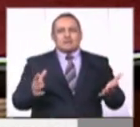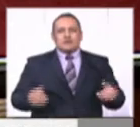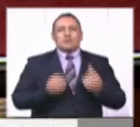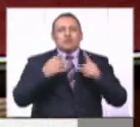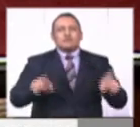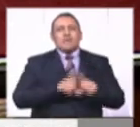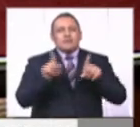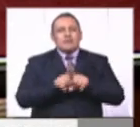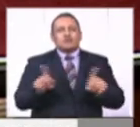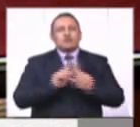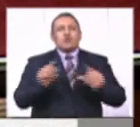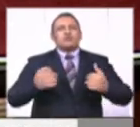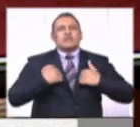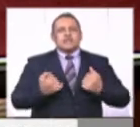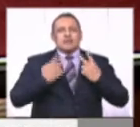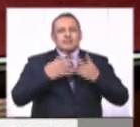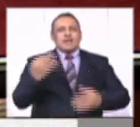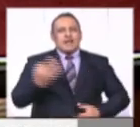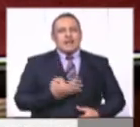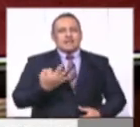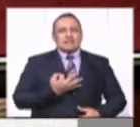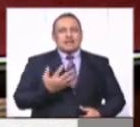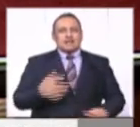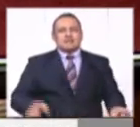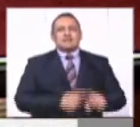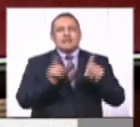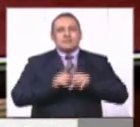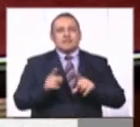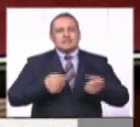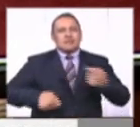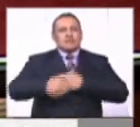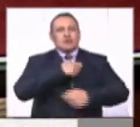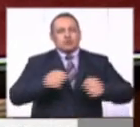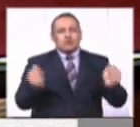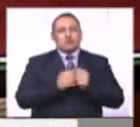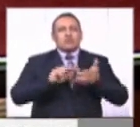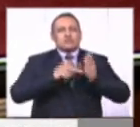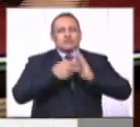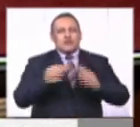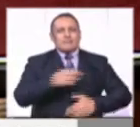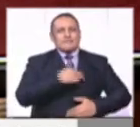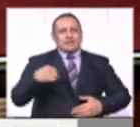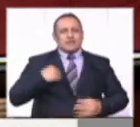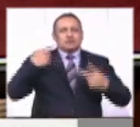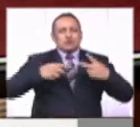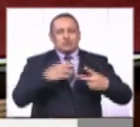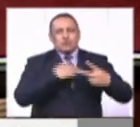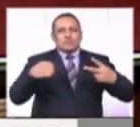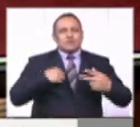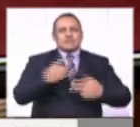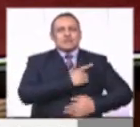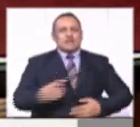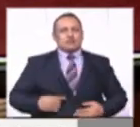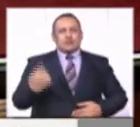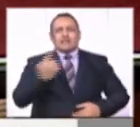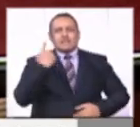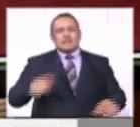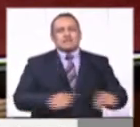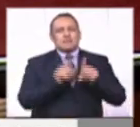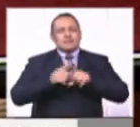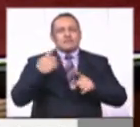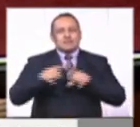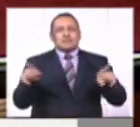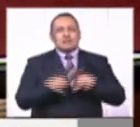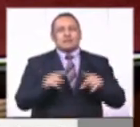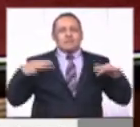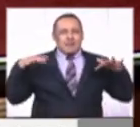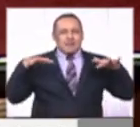tampoco tenía la calidad de burócratas O sea me refiero Pues a ministro viceministro directores generales etcétera y más bien comenzó